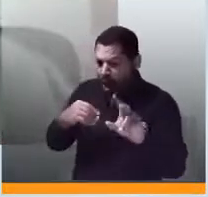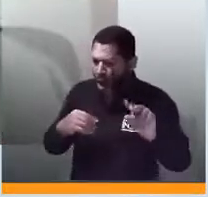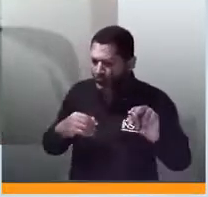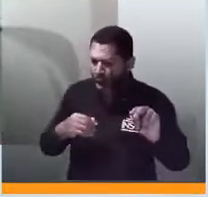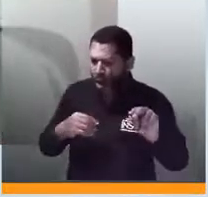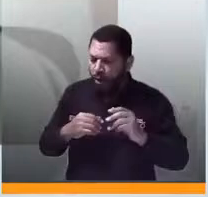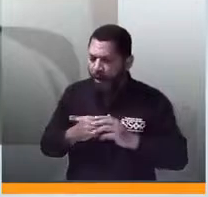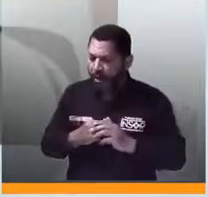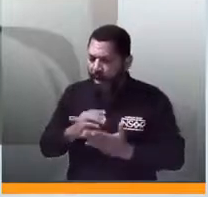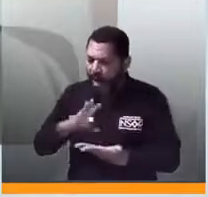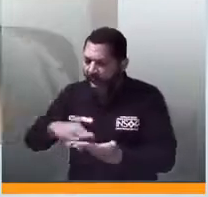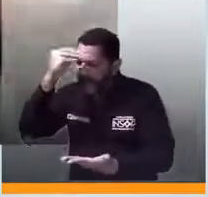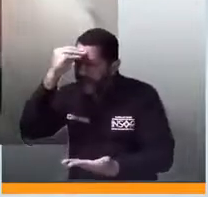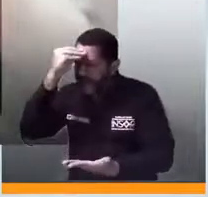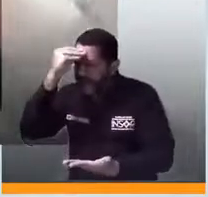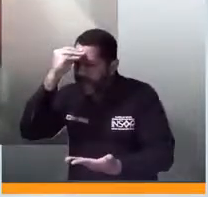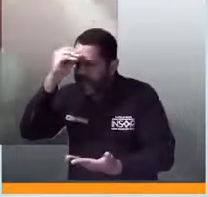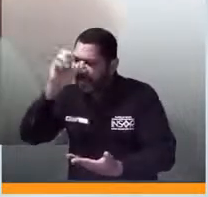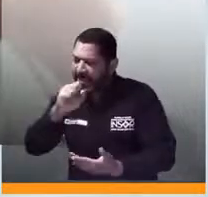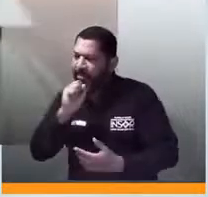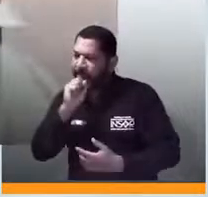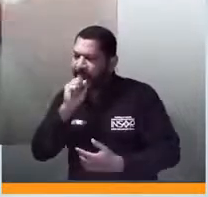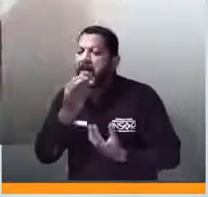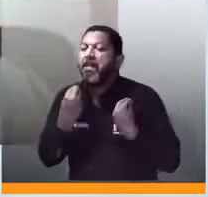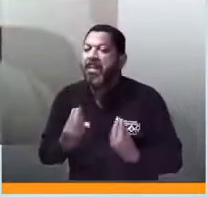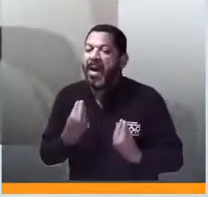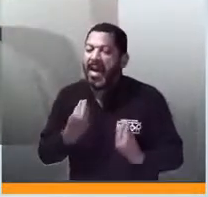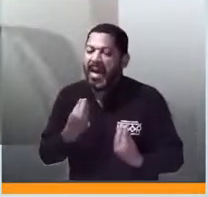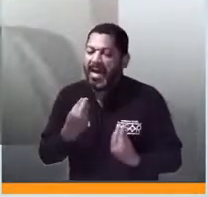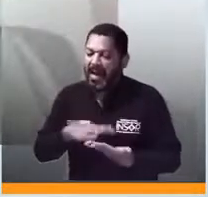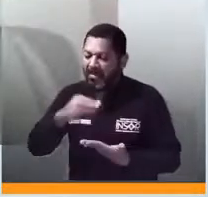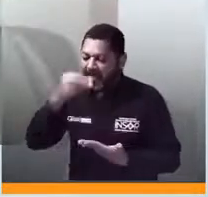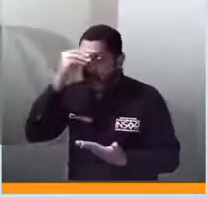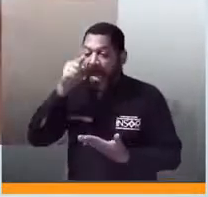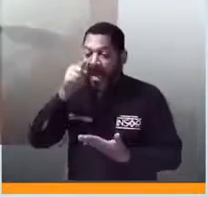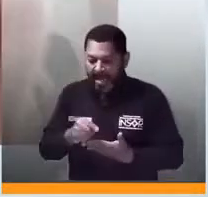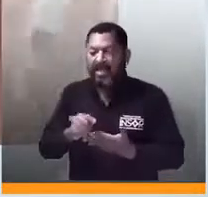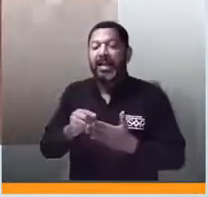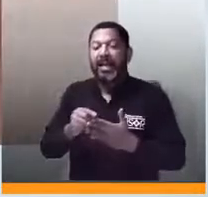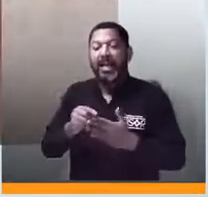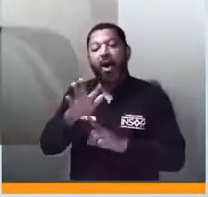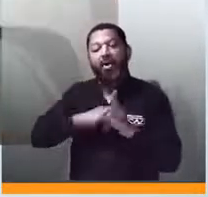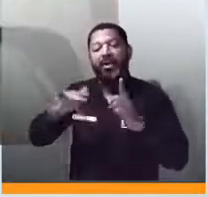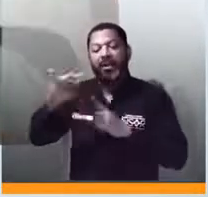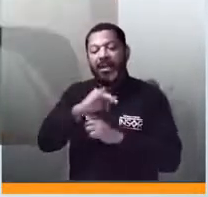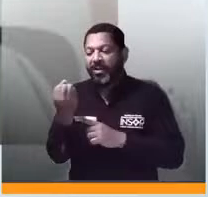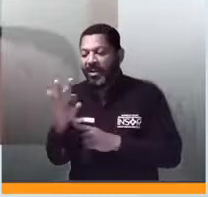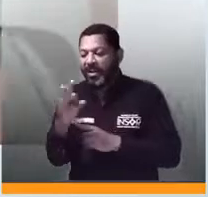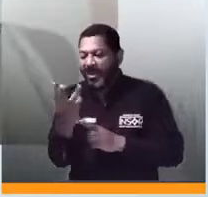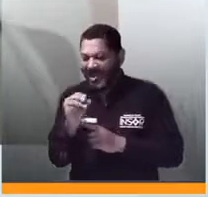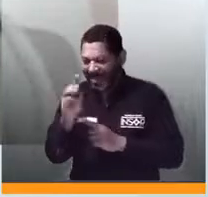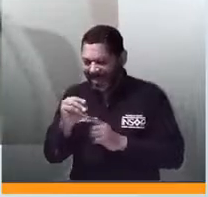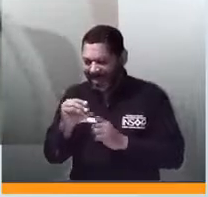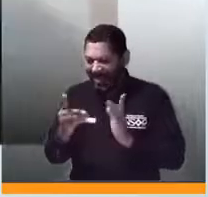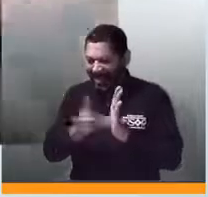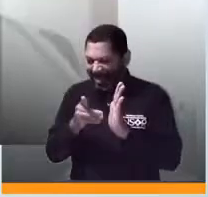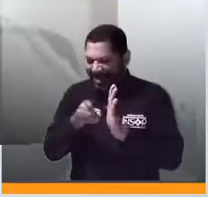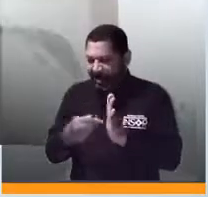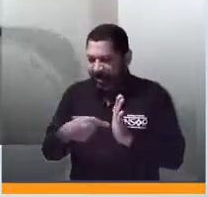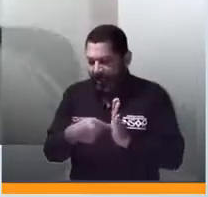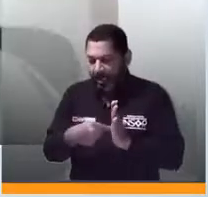qué? Yo creo que esa es la conceptualización del 1330, que efectivamente,